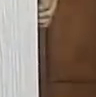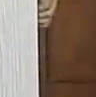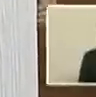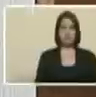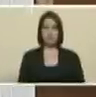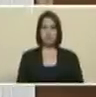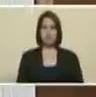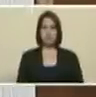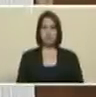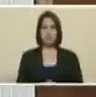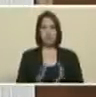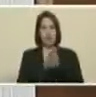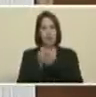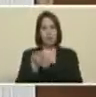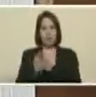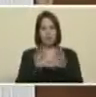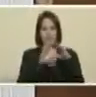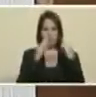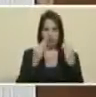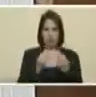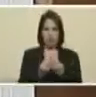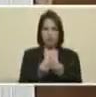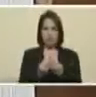de nuestro querido